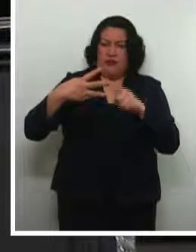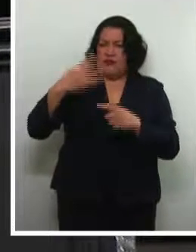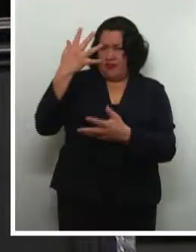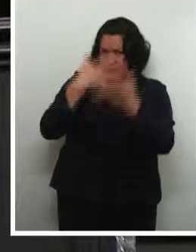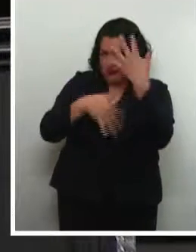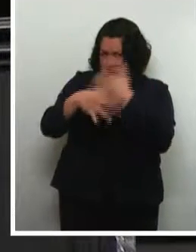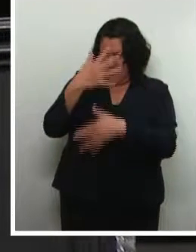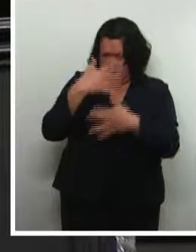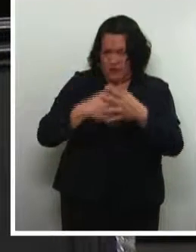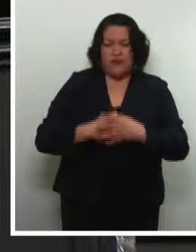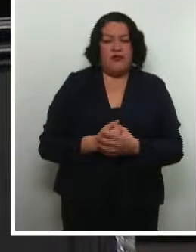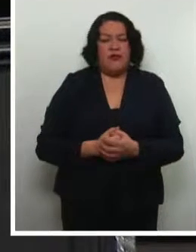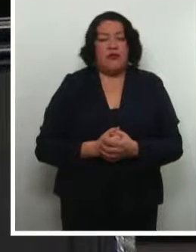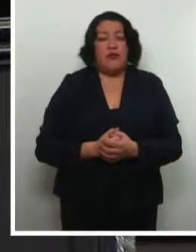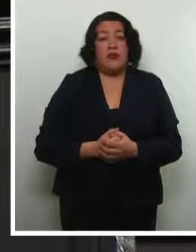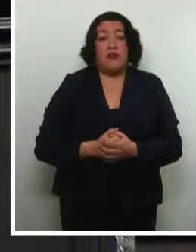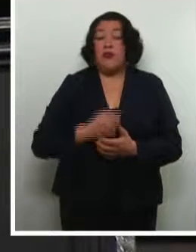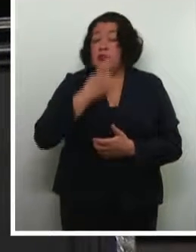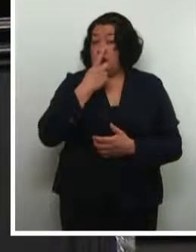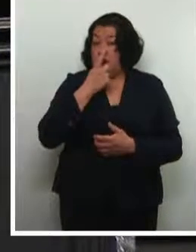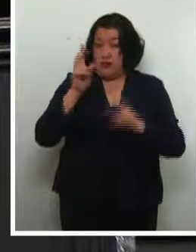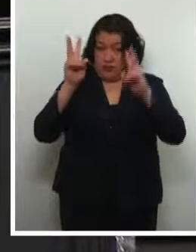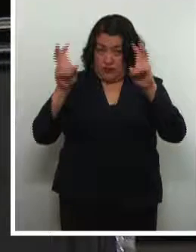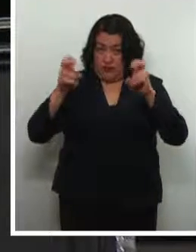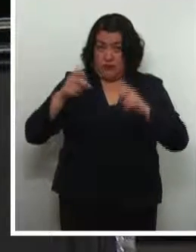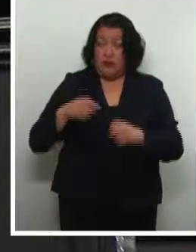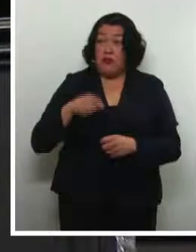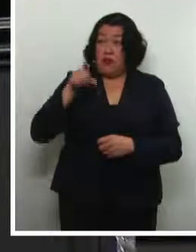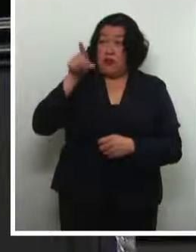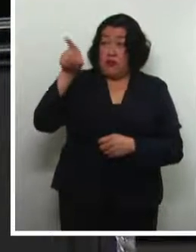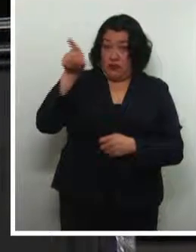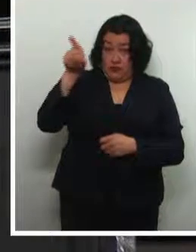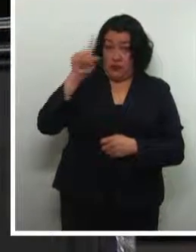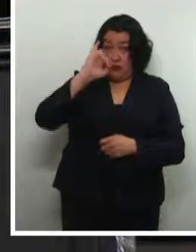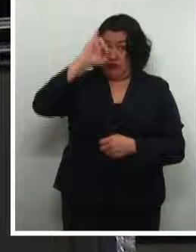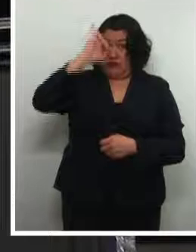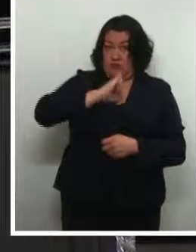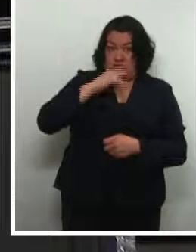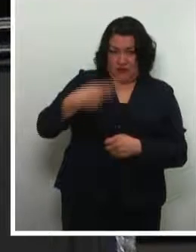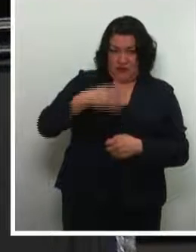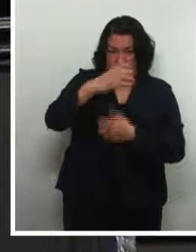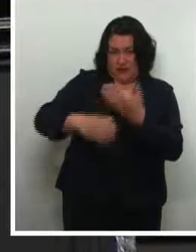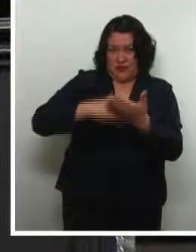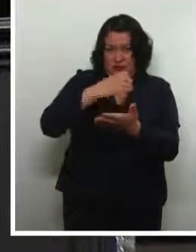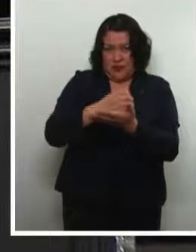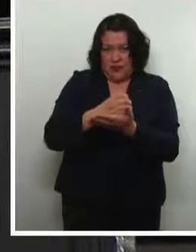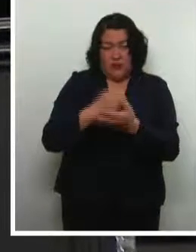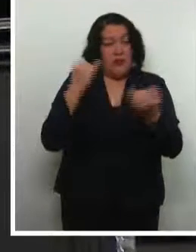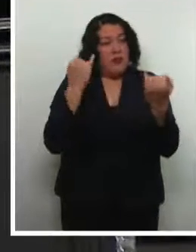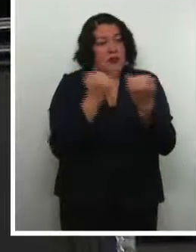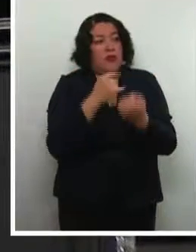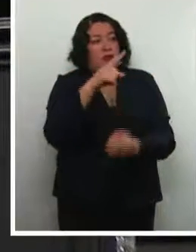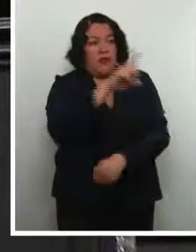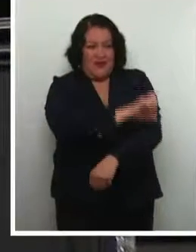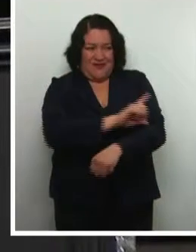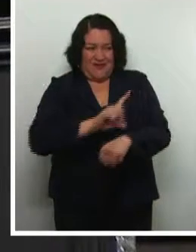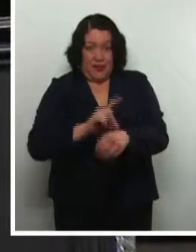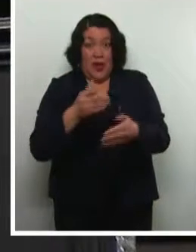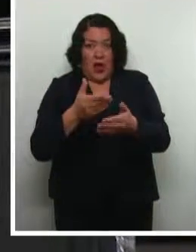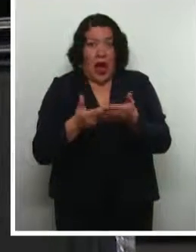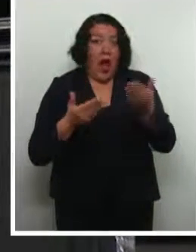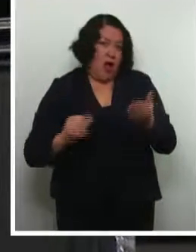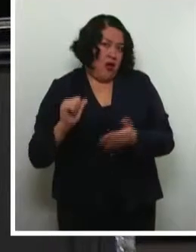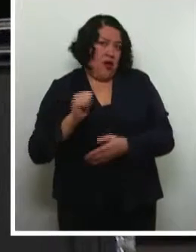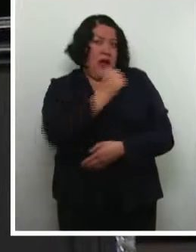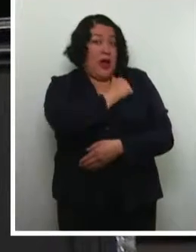siguiente: el jefe de gobierno y los alcaldes tienen la obligación de